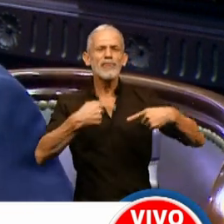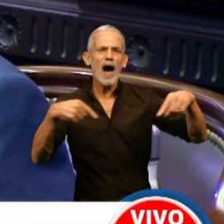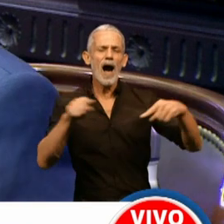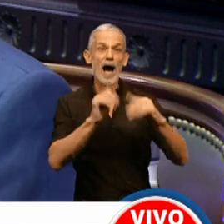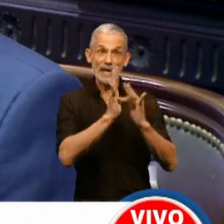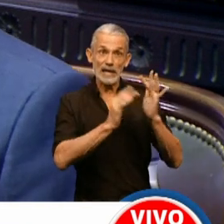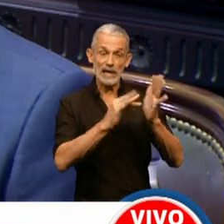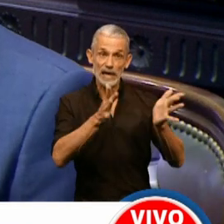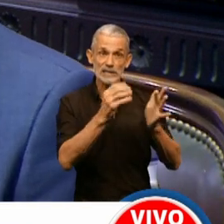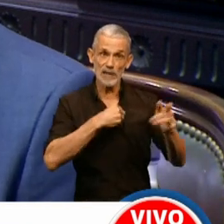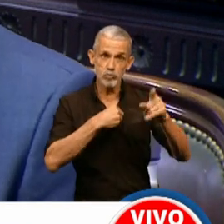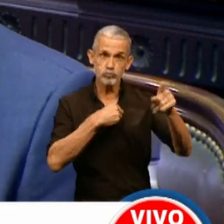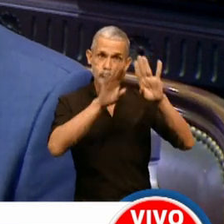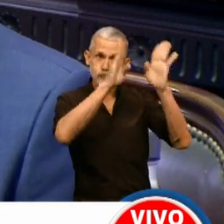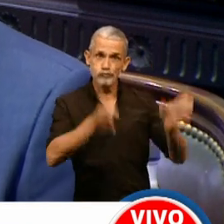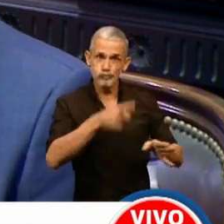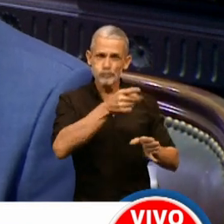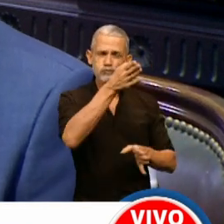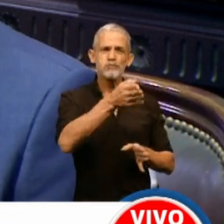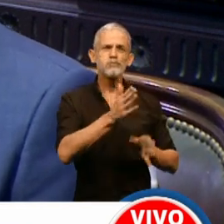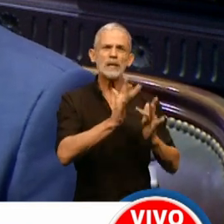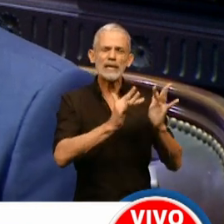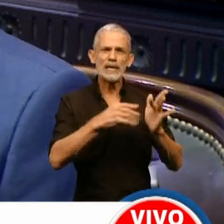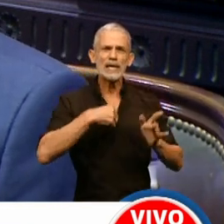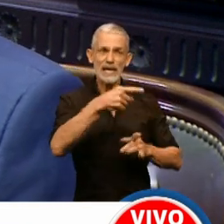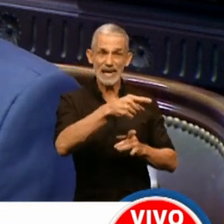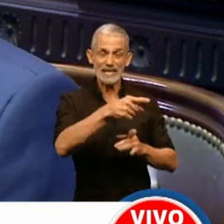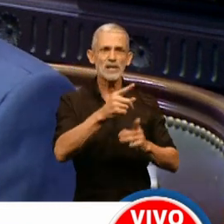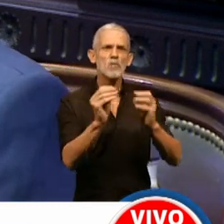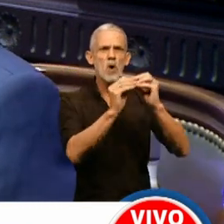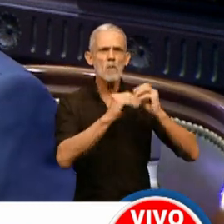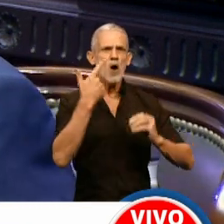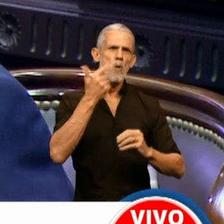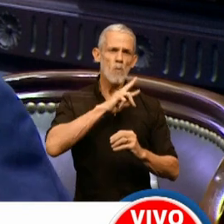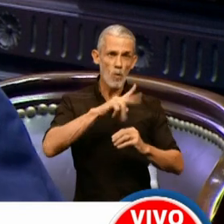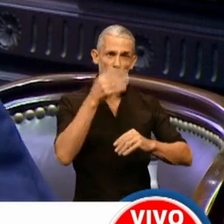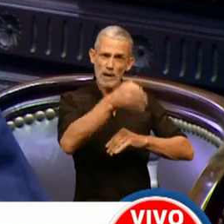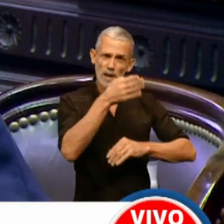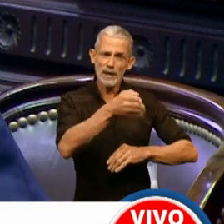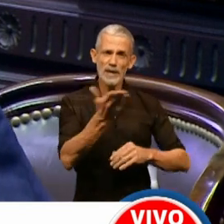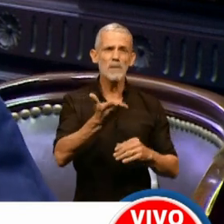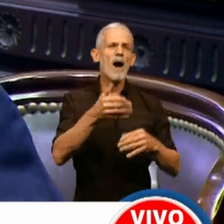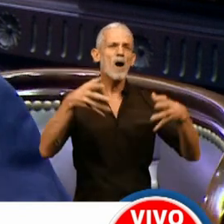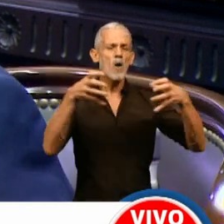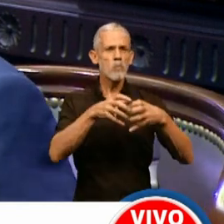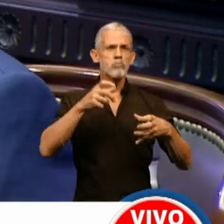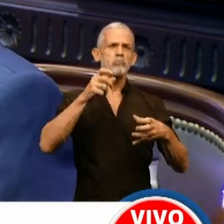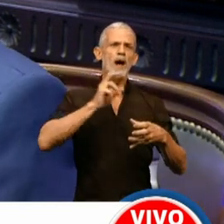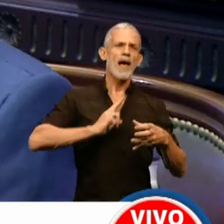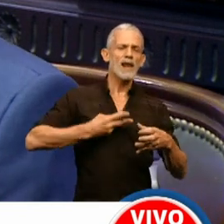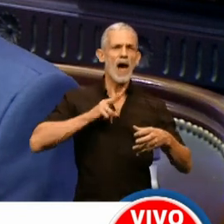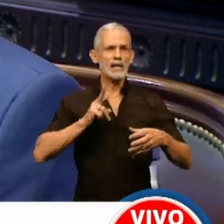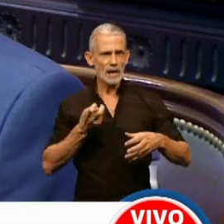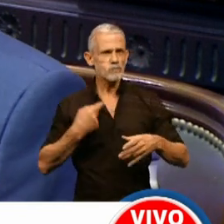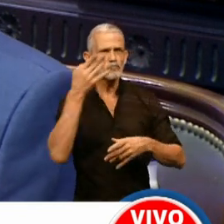iglesia donde él asistía donde iban compañeras y compañeros de la colectividad trans y travestis